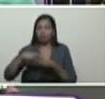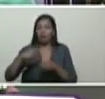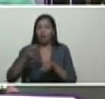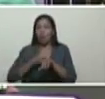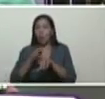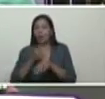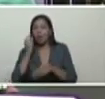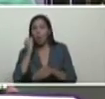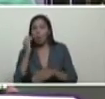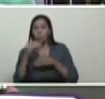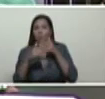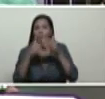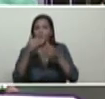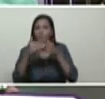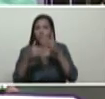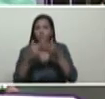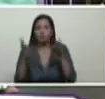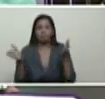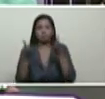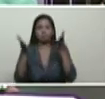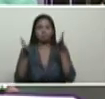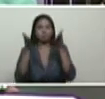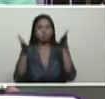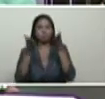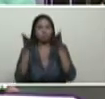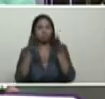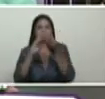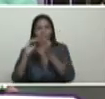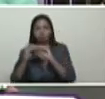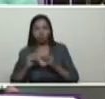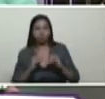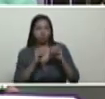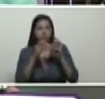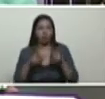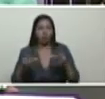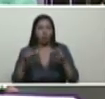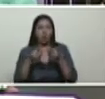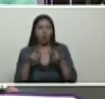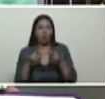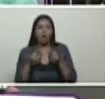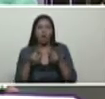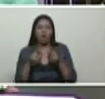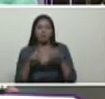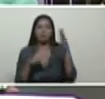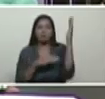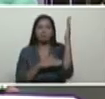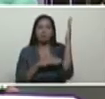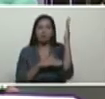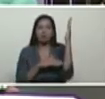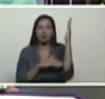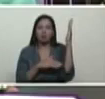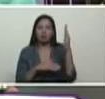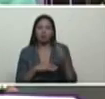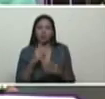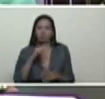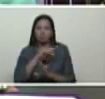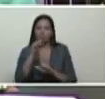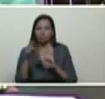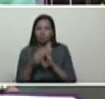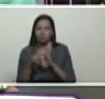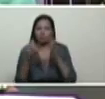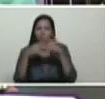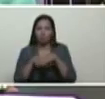paso a paso, poco a poco, hemos ido equipando, acondicionando, recuperando de manera integral